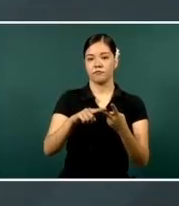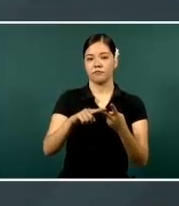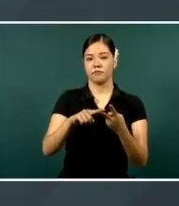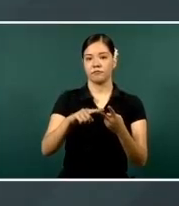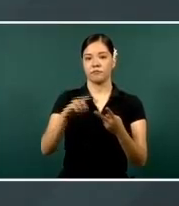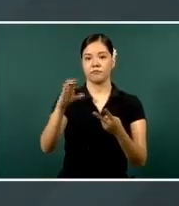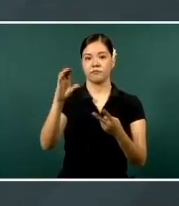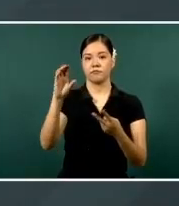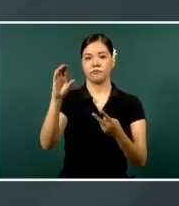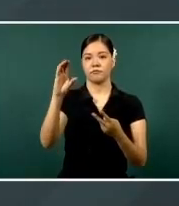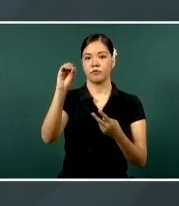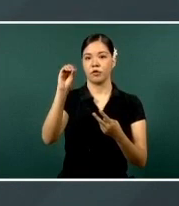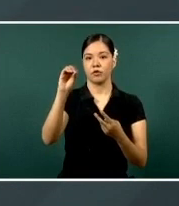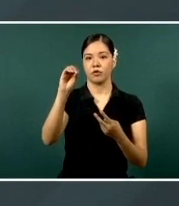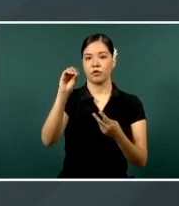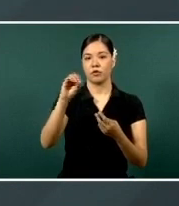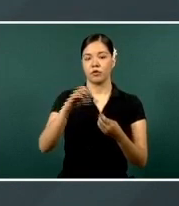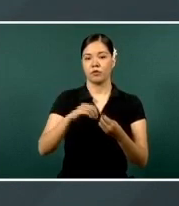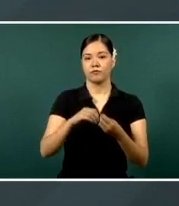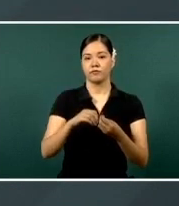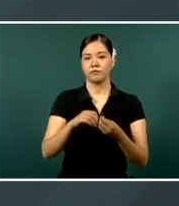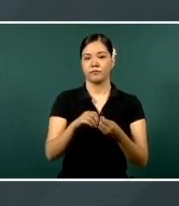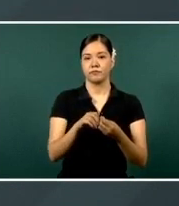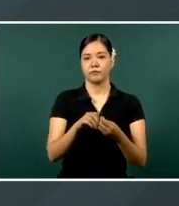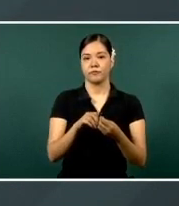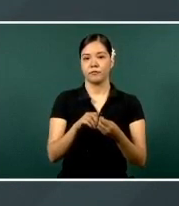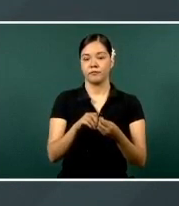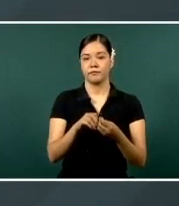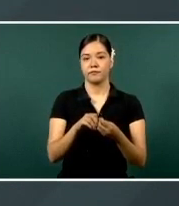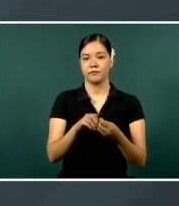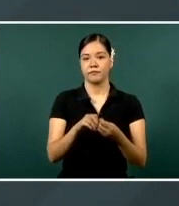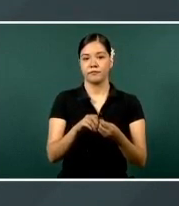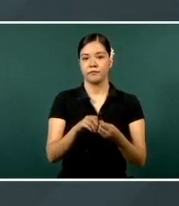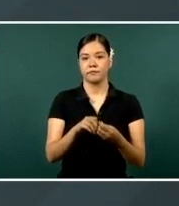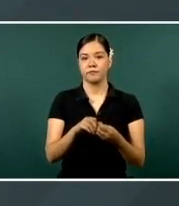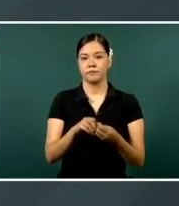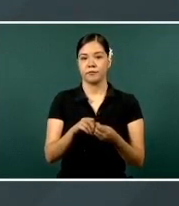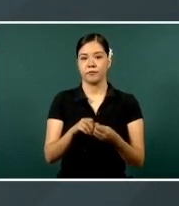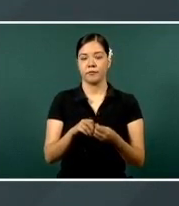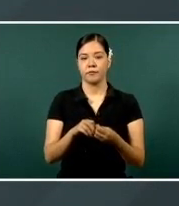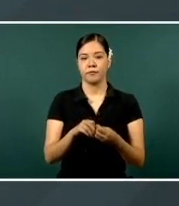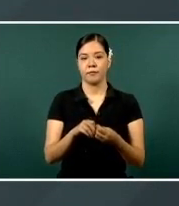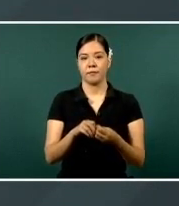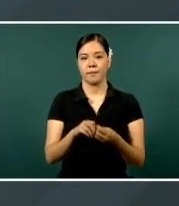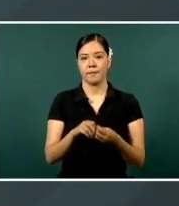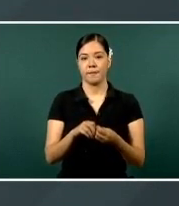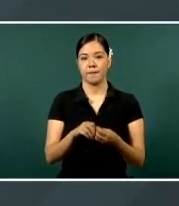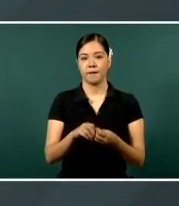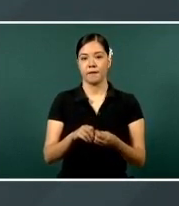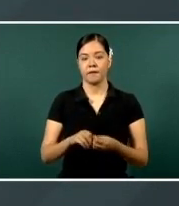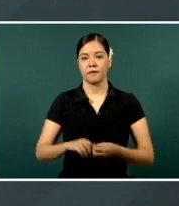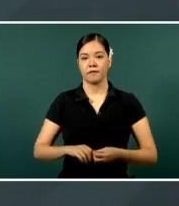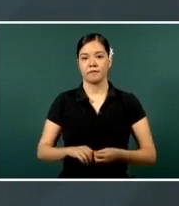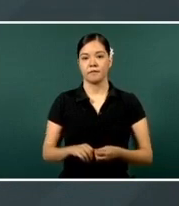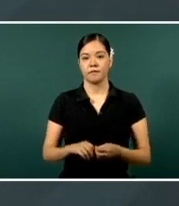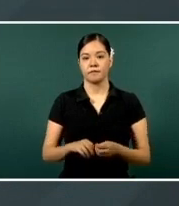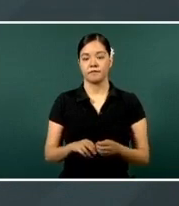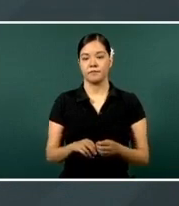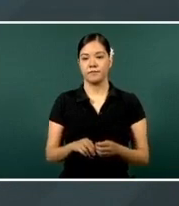Koyamna Ishnaviotum Chaldashov, Mizish Mugutekich, Panajauti Miti Mitch, Panajauti Miti